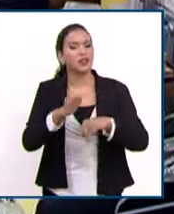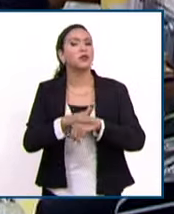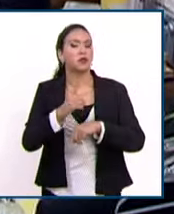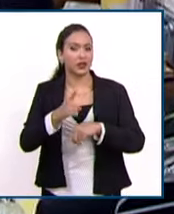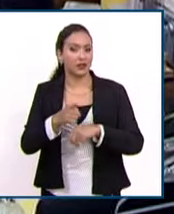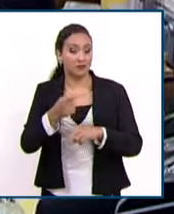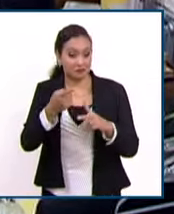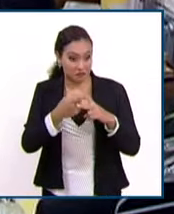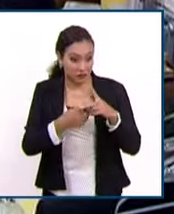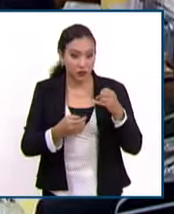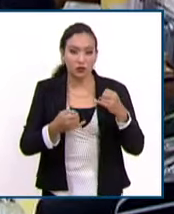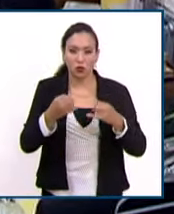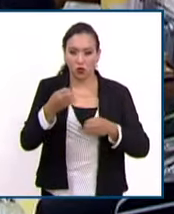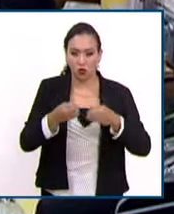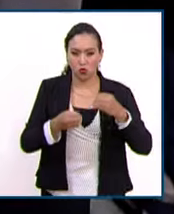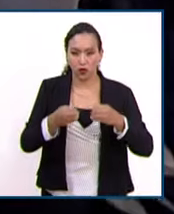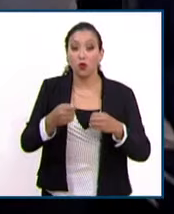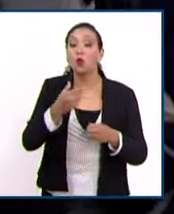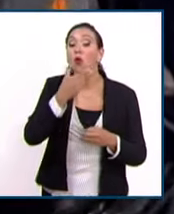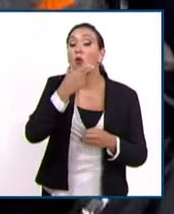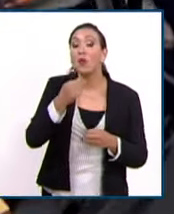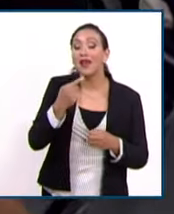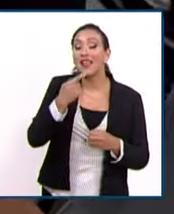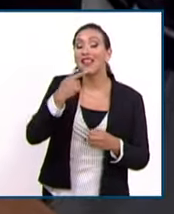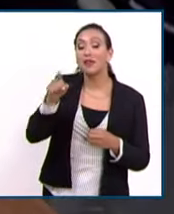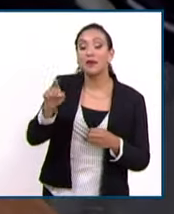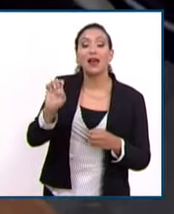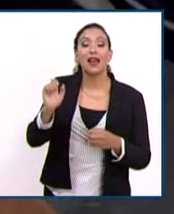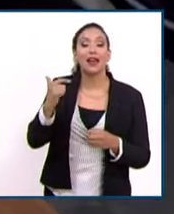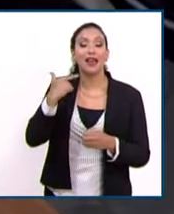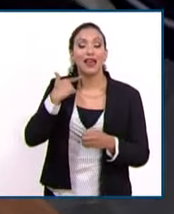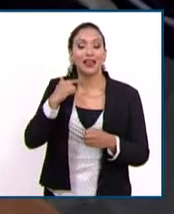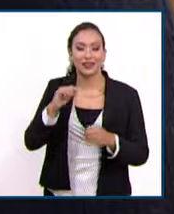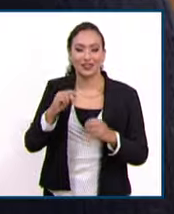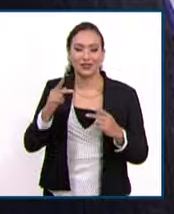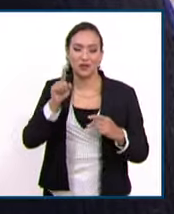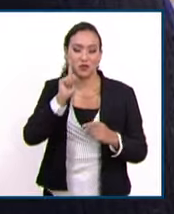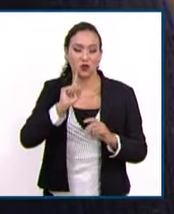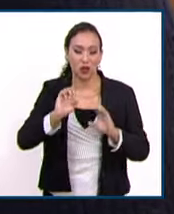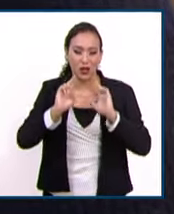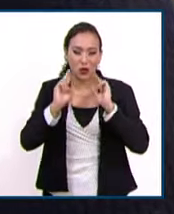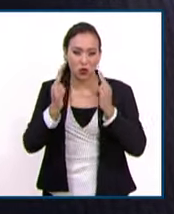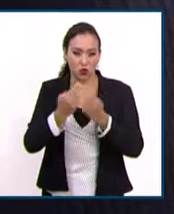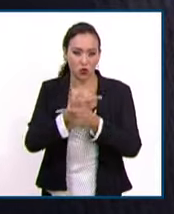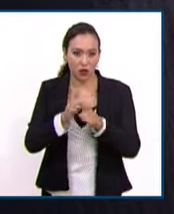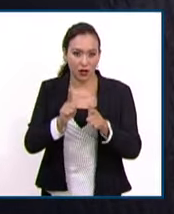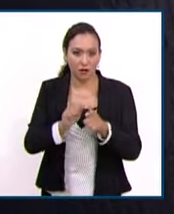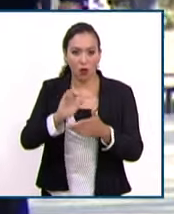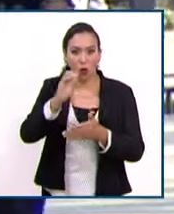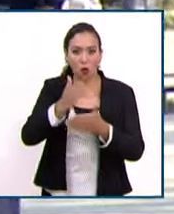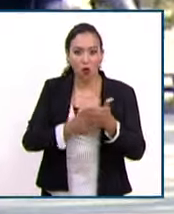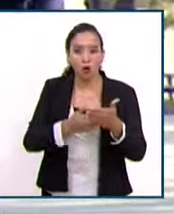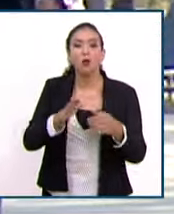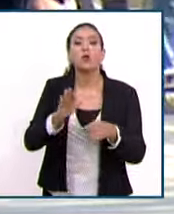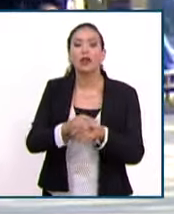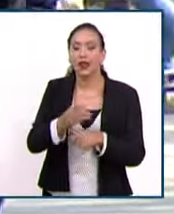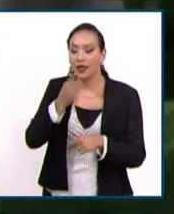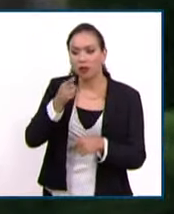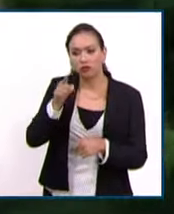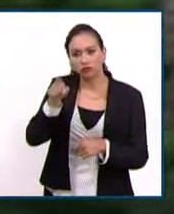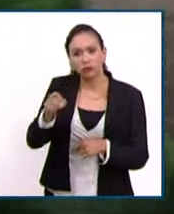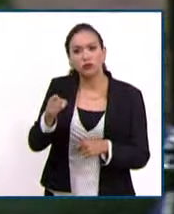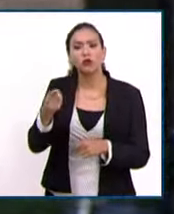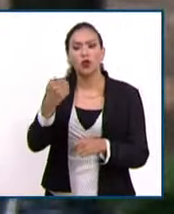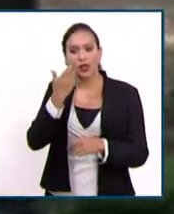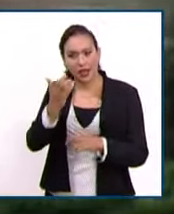un juicio civil en el que un hombre demandó de su ex concubina la terminación de un contrato verbal por el que le concedió el uso de un inmueble en la Ciudad de